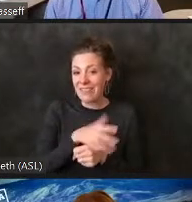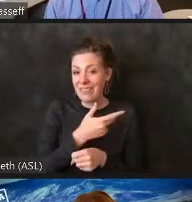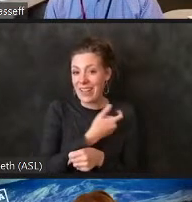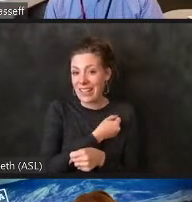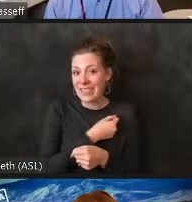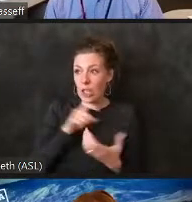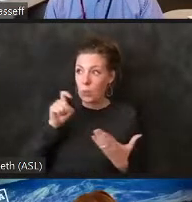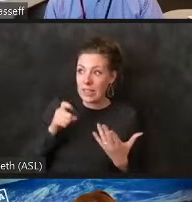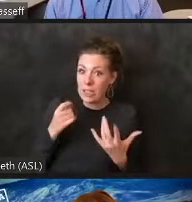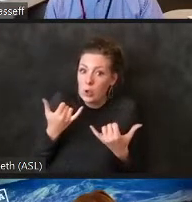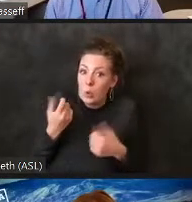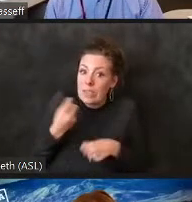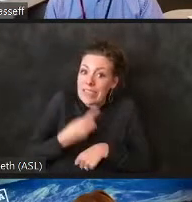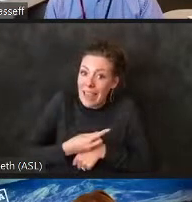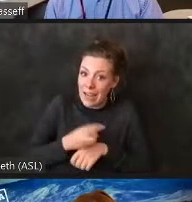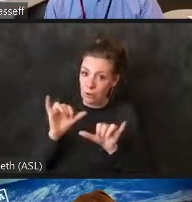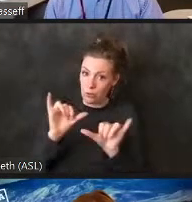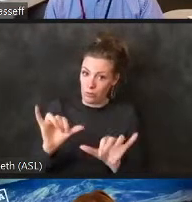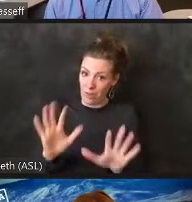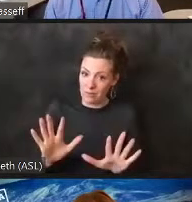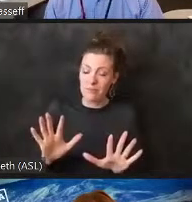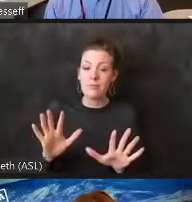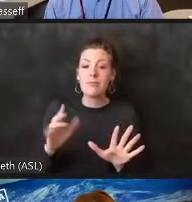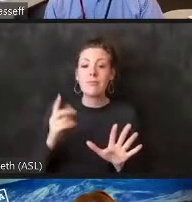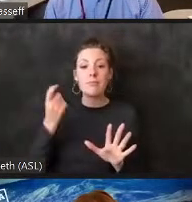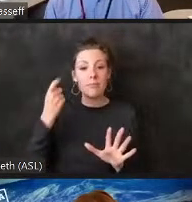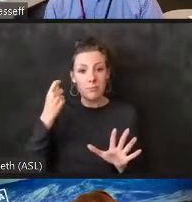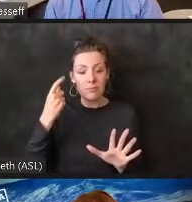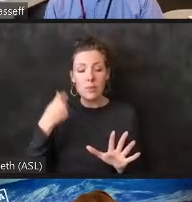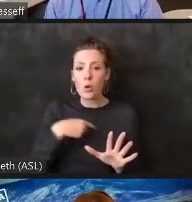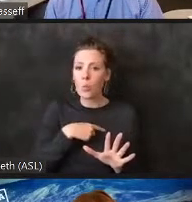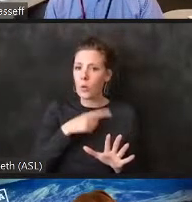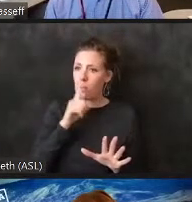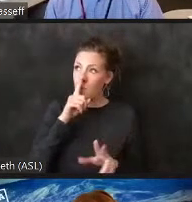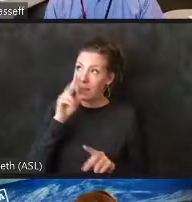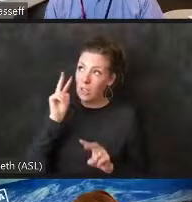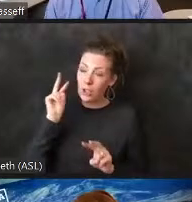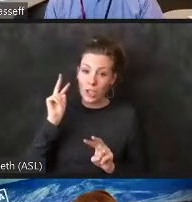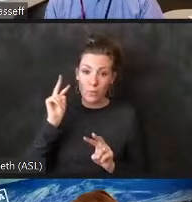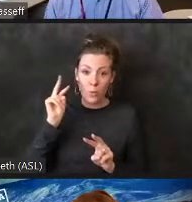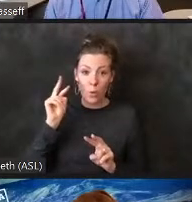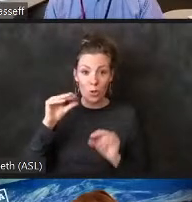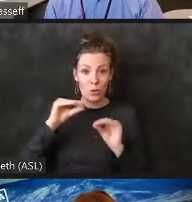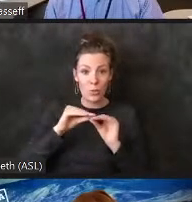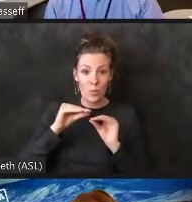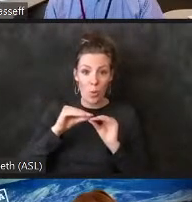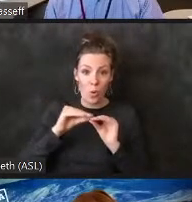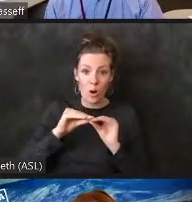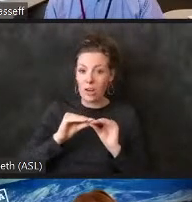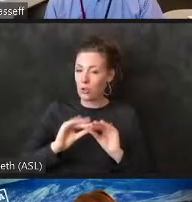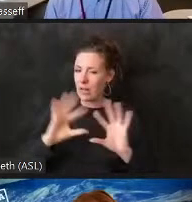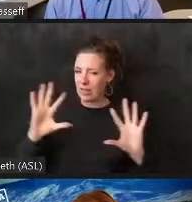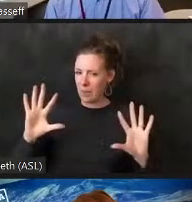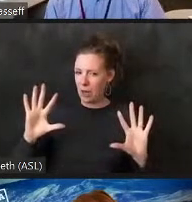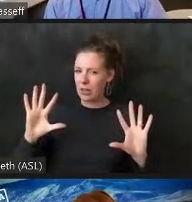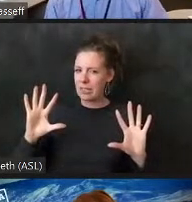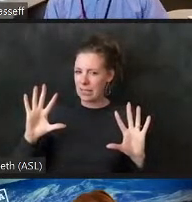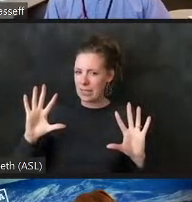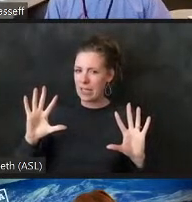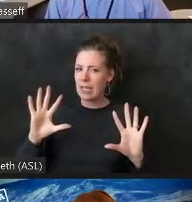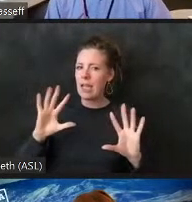el suplido necesario, ¿verdad? Pero con eso dicho, estamos mirando para adelante para